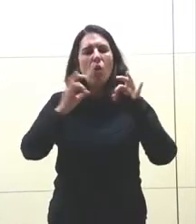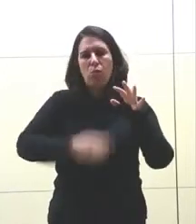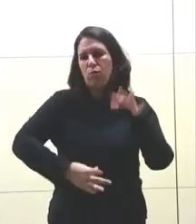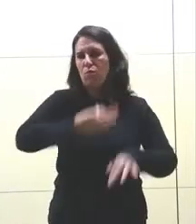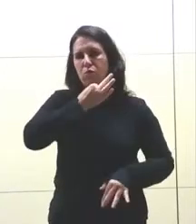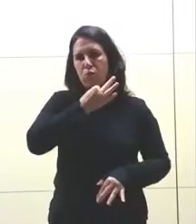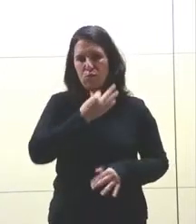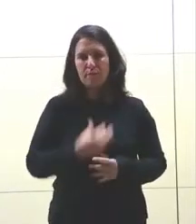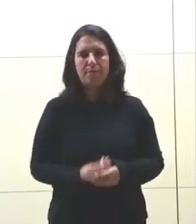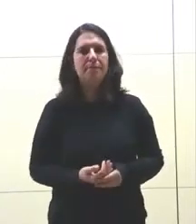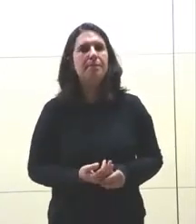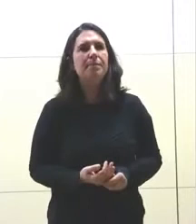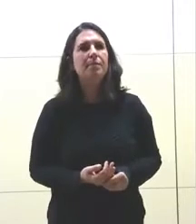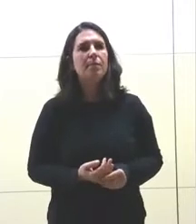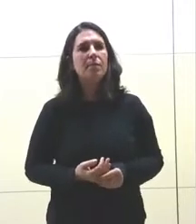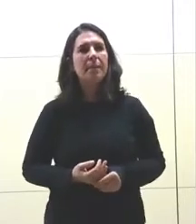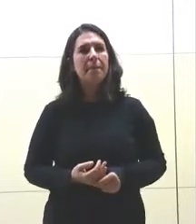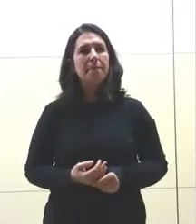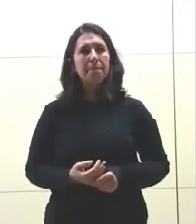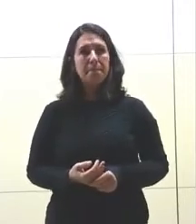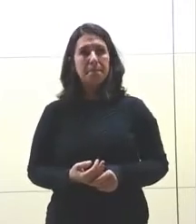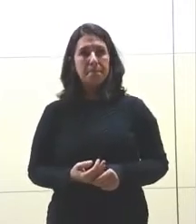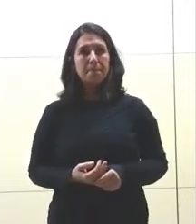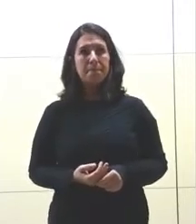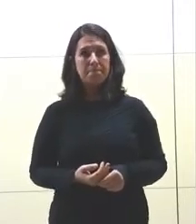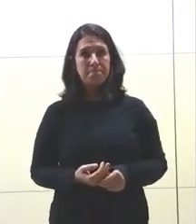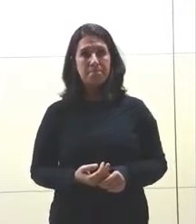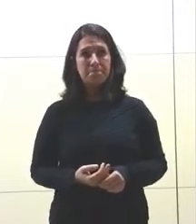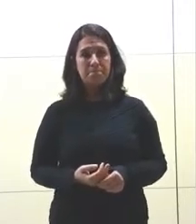sobrecargado. Bien.